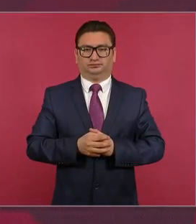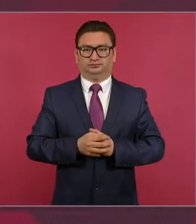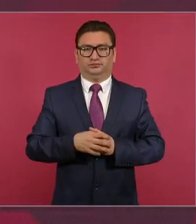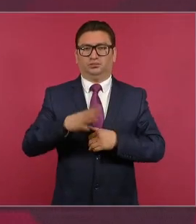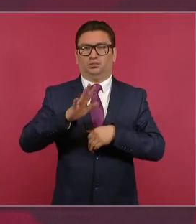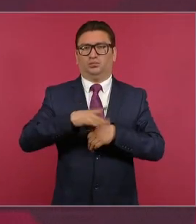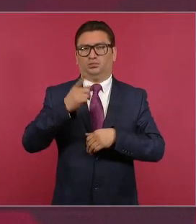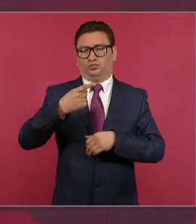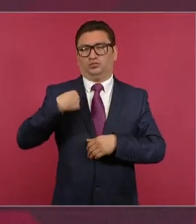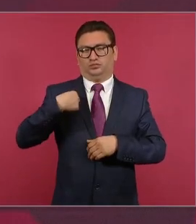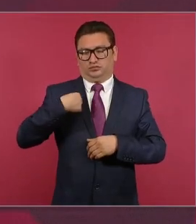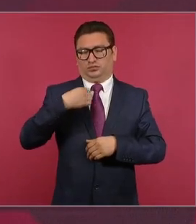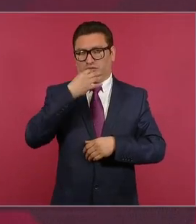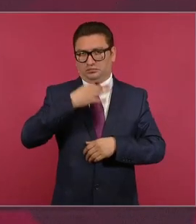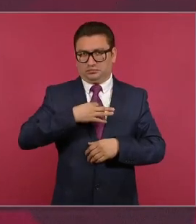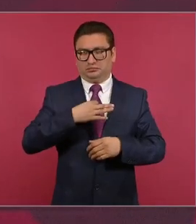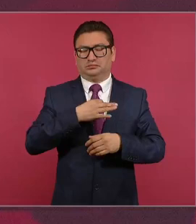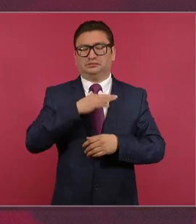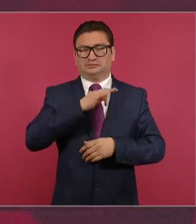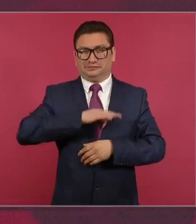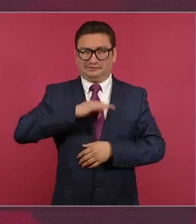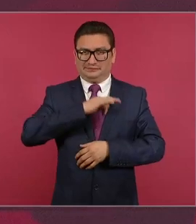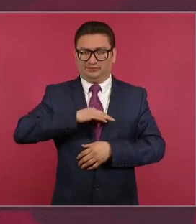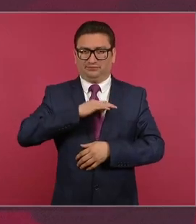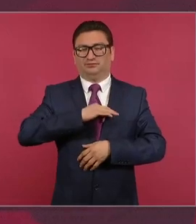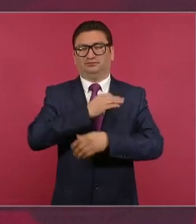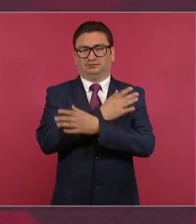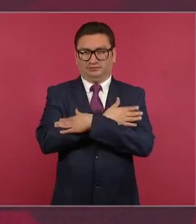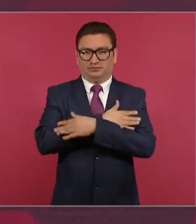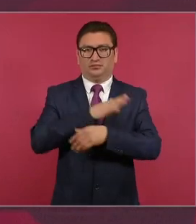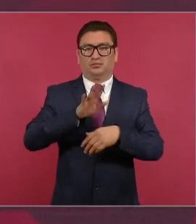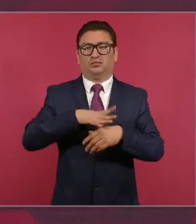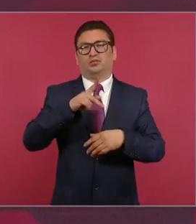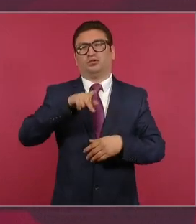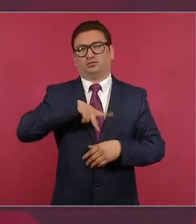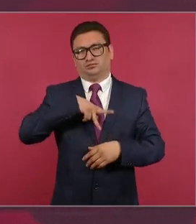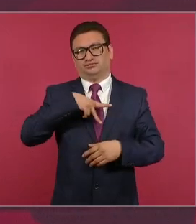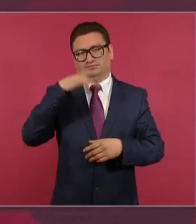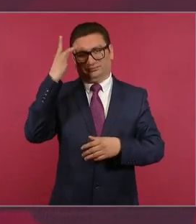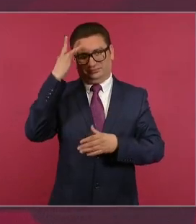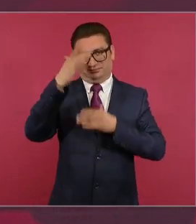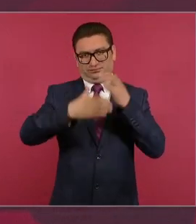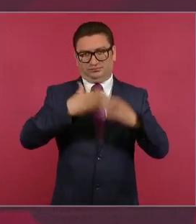las felicitaciones que recibí con motivo de mi cumpleaños.